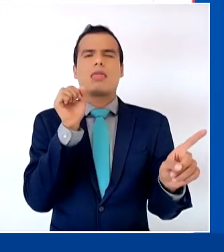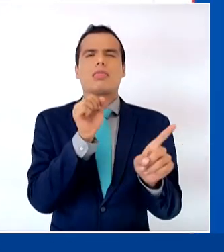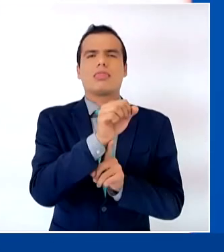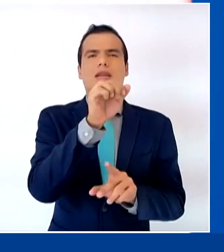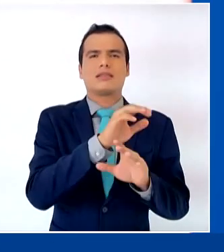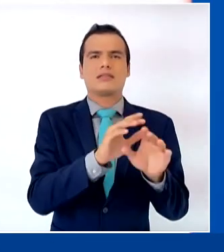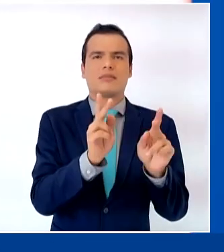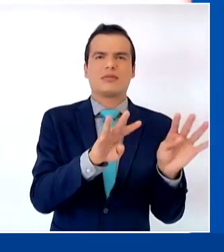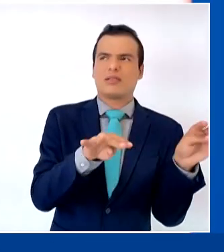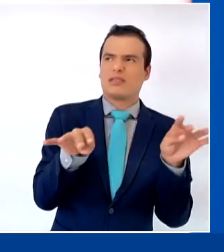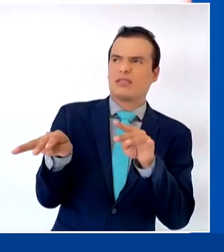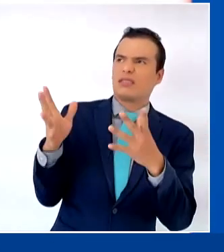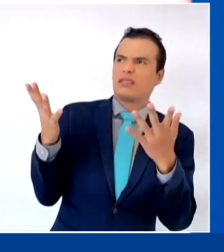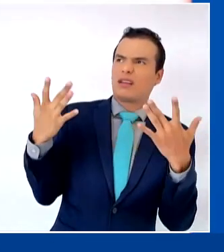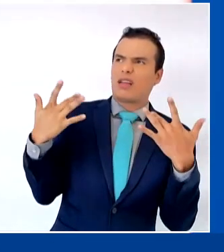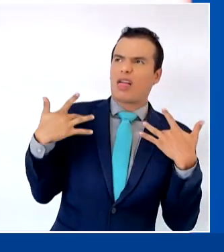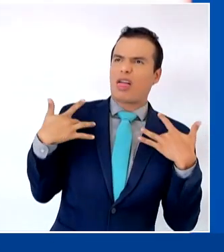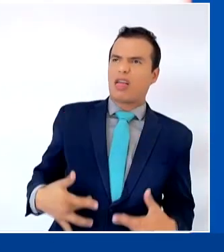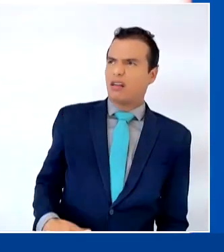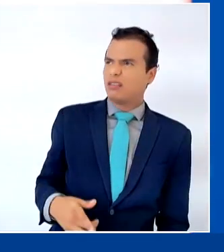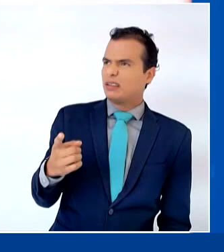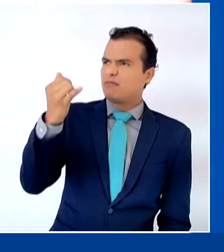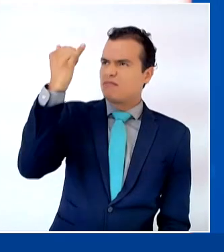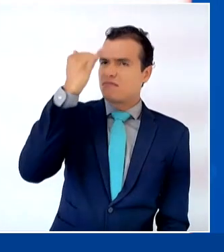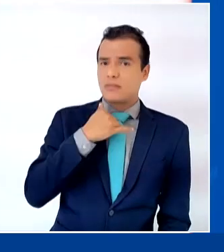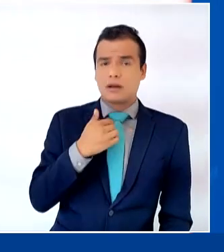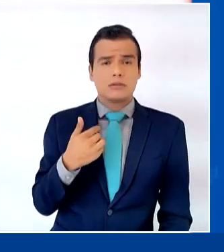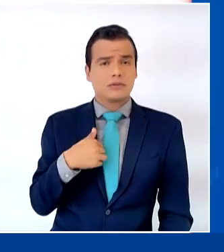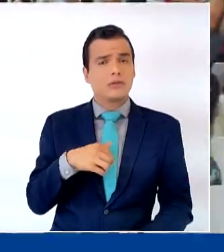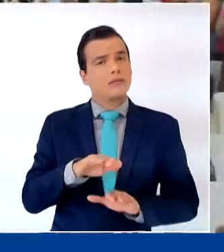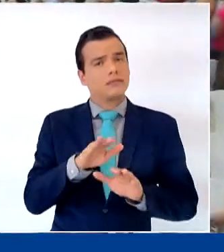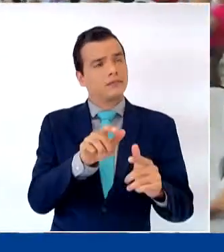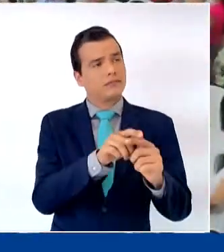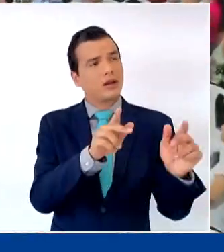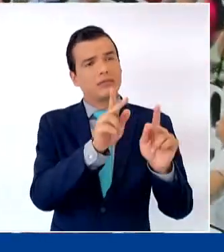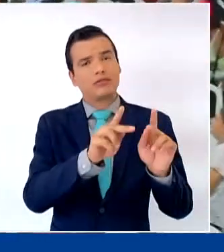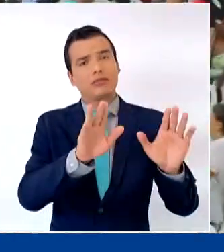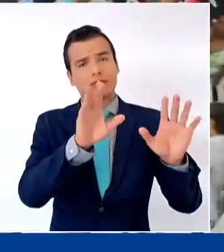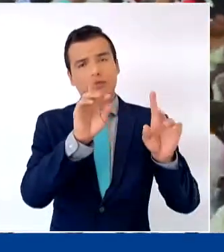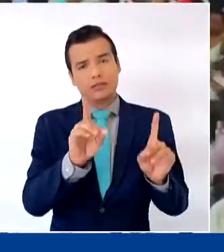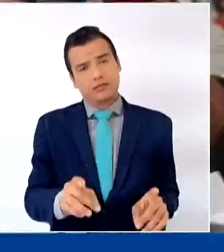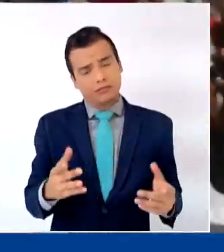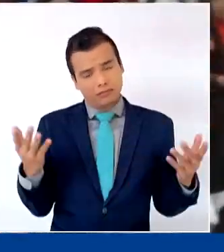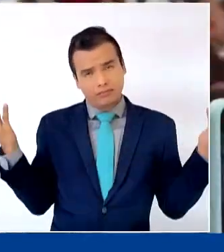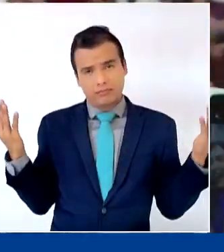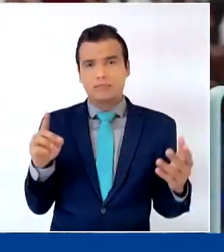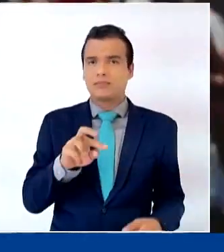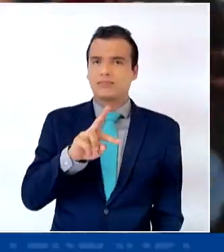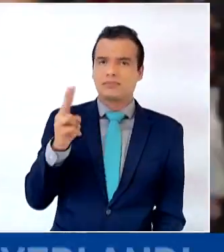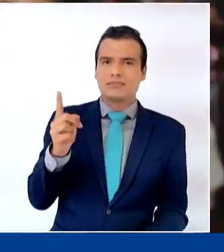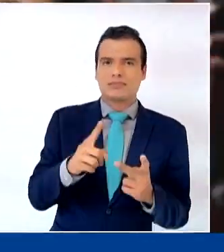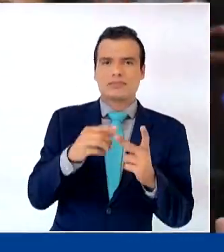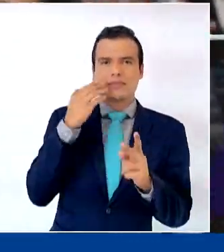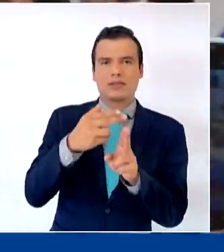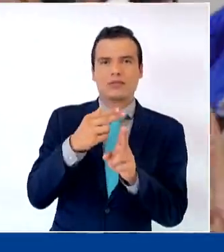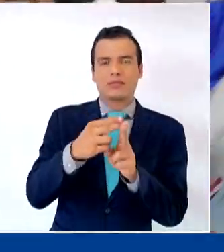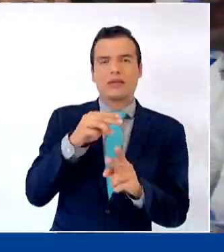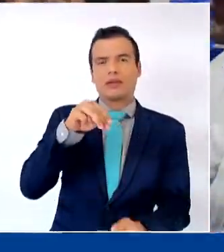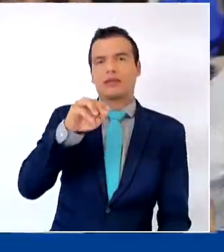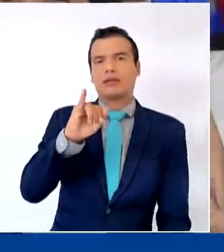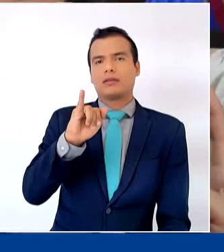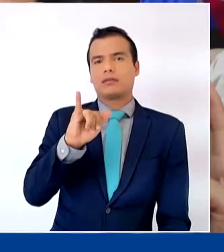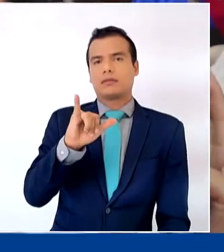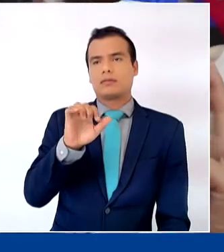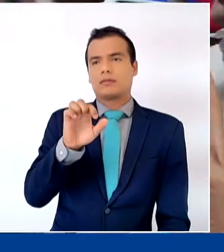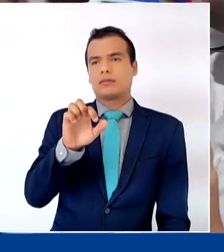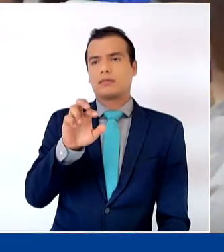Diana Rojas y que él sigue representando la voluntad popular del pueblo caleño. La candidata Millerlandi Torres piensa que será ella ahora la única mujer